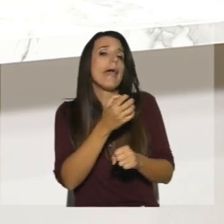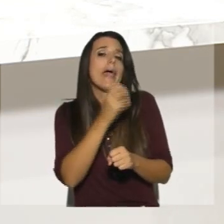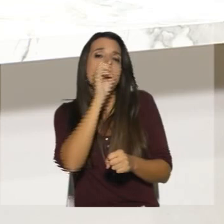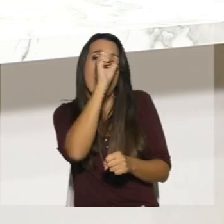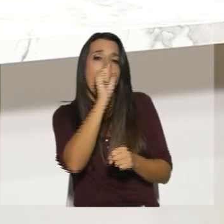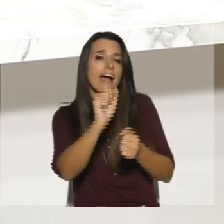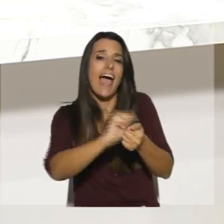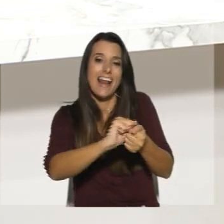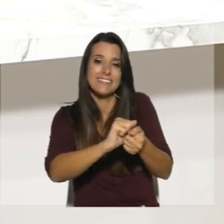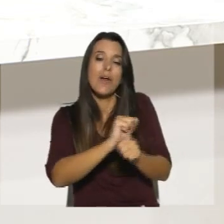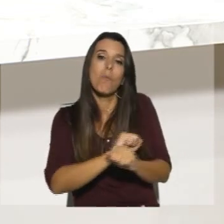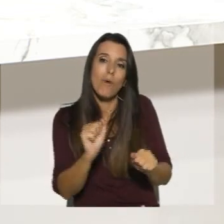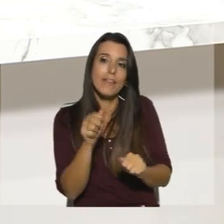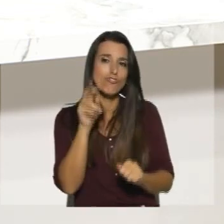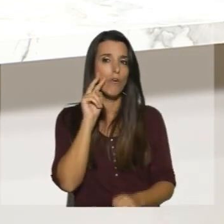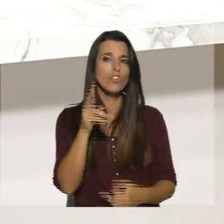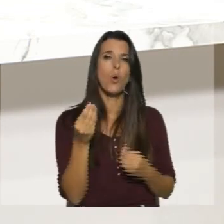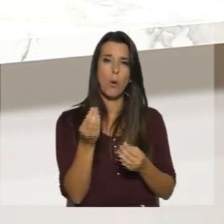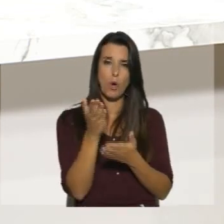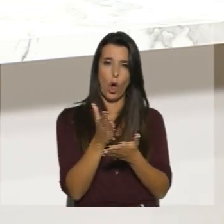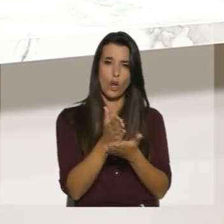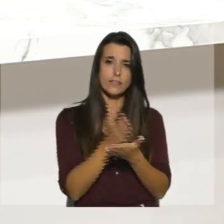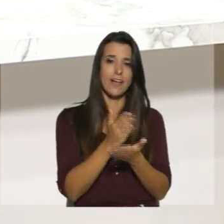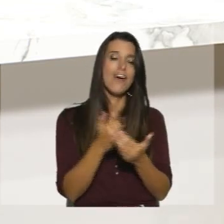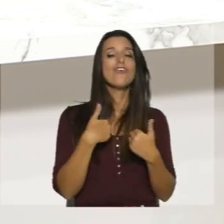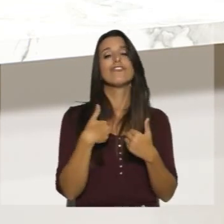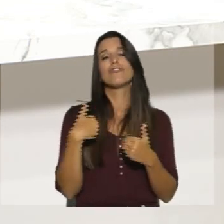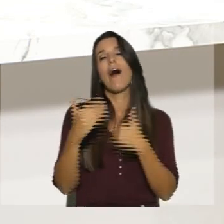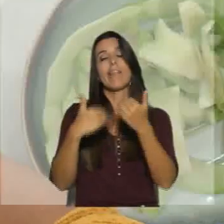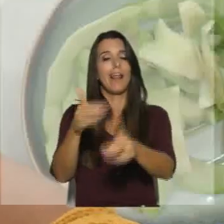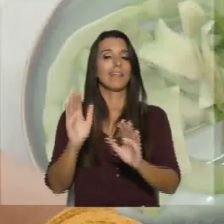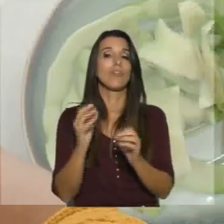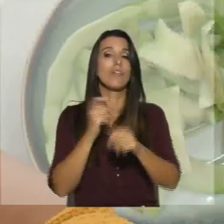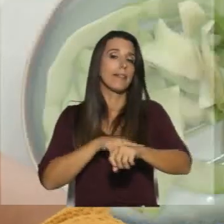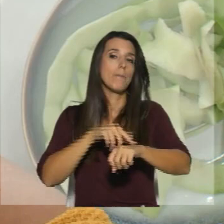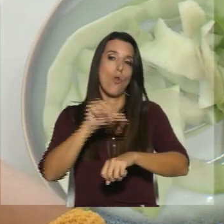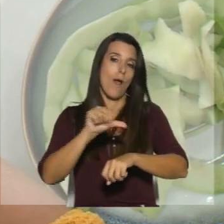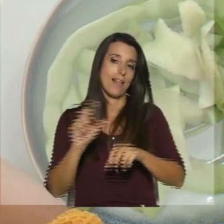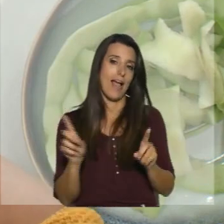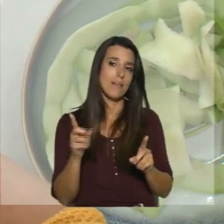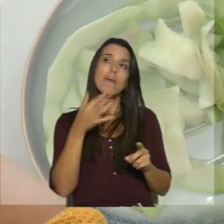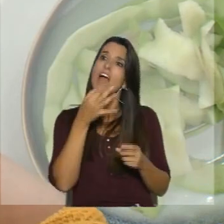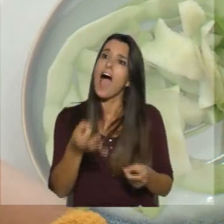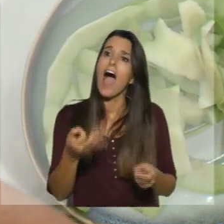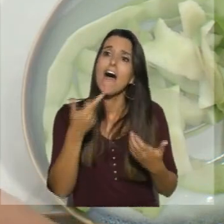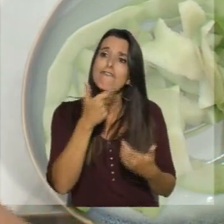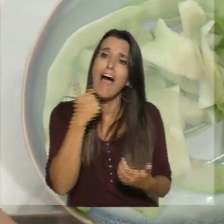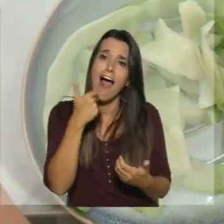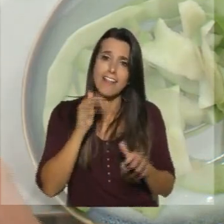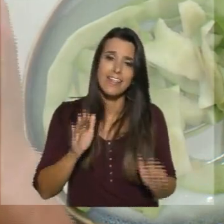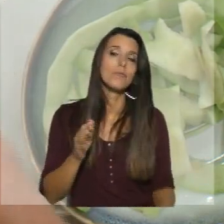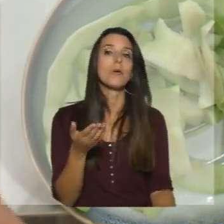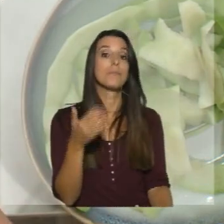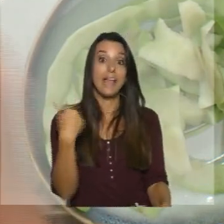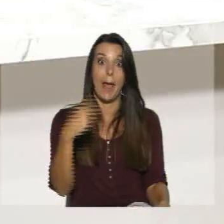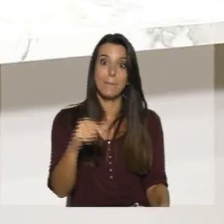esto. Mira, lo que yo estoy haciendo eso primero... Está mirando cómo estás cortando. Porque yo fui adelantando, porque si no después no nos da el tiempo para todo. Y me dicen, ay, Paula, no terminaste la receta. Mira,